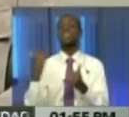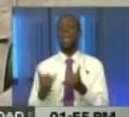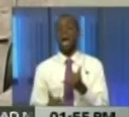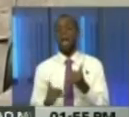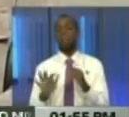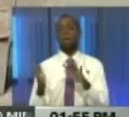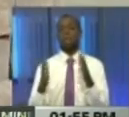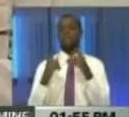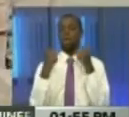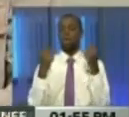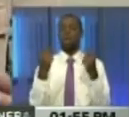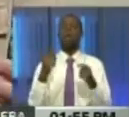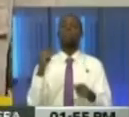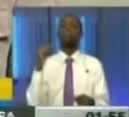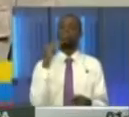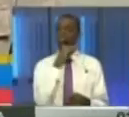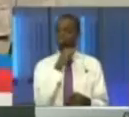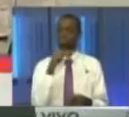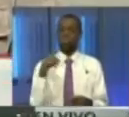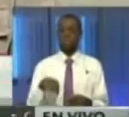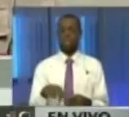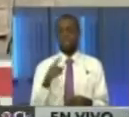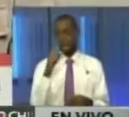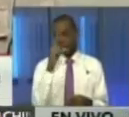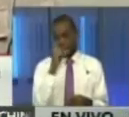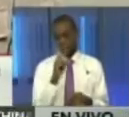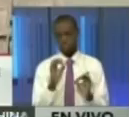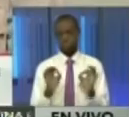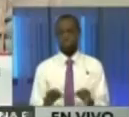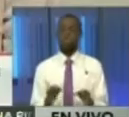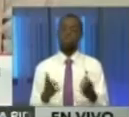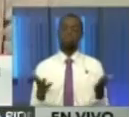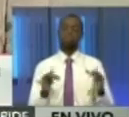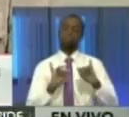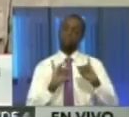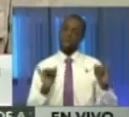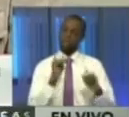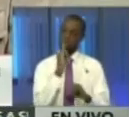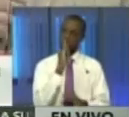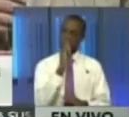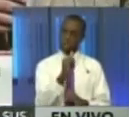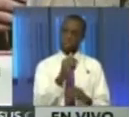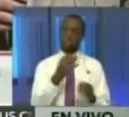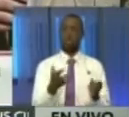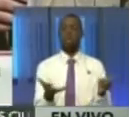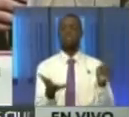mes de octubre de este año. Con esta información, nosotros retornamos nuevamente el pase a los estudios de la noticia. Adelante.